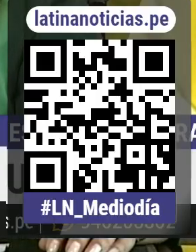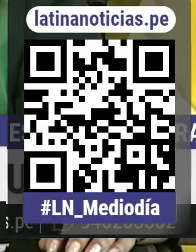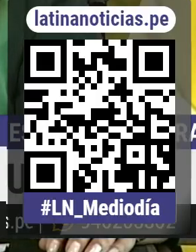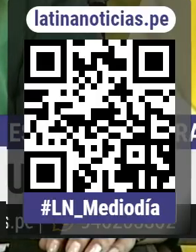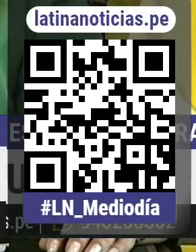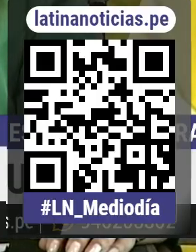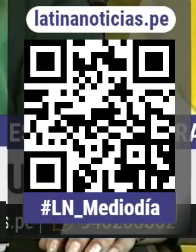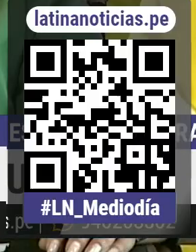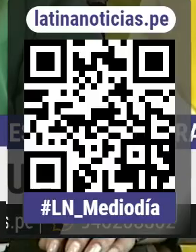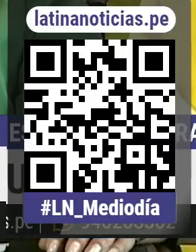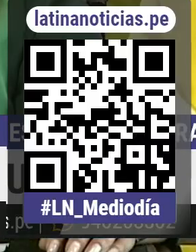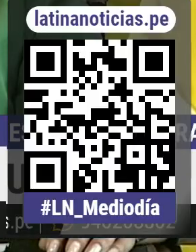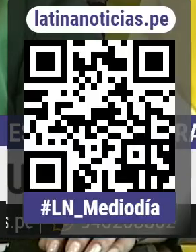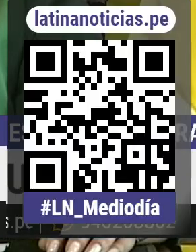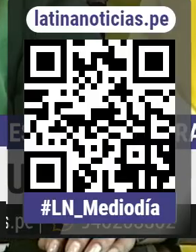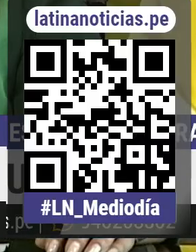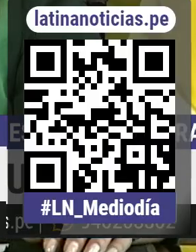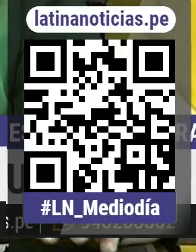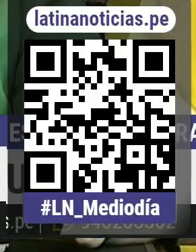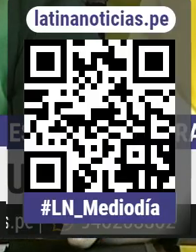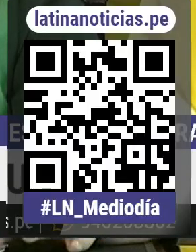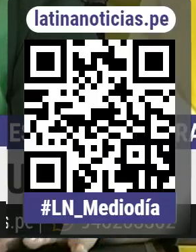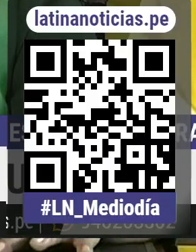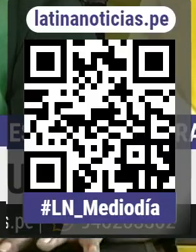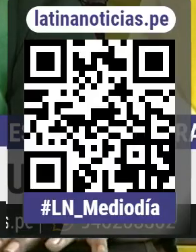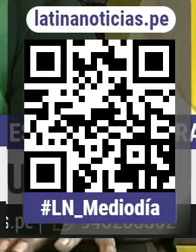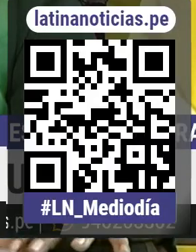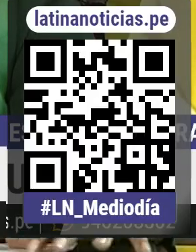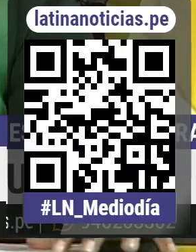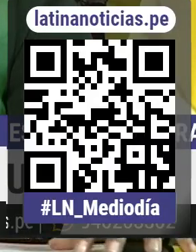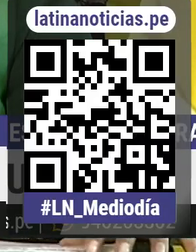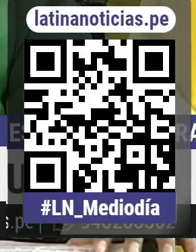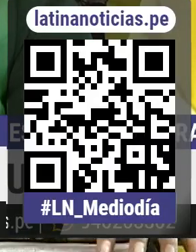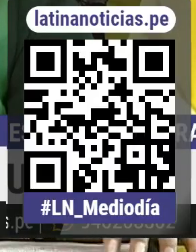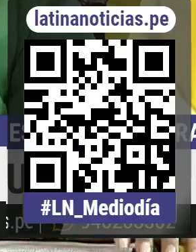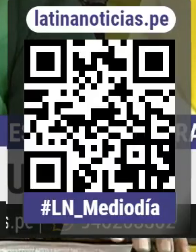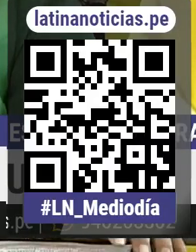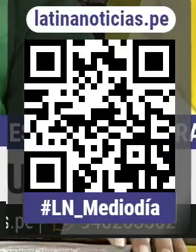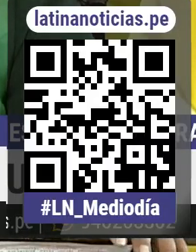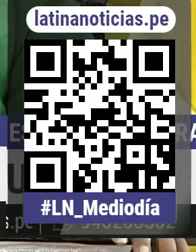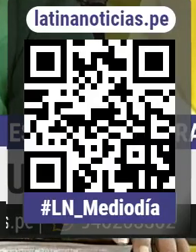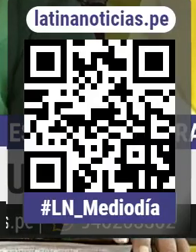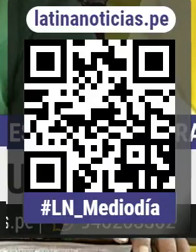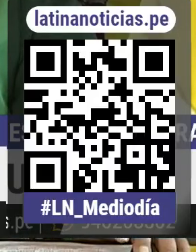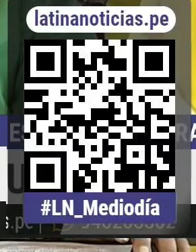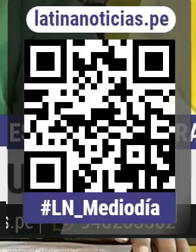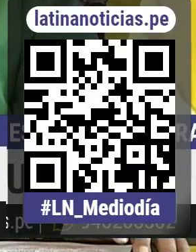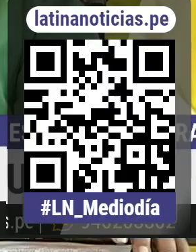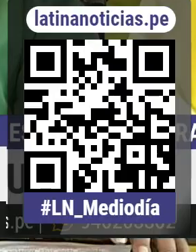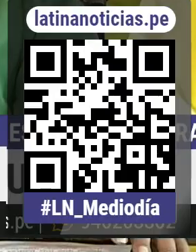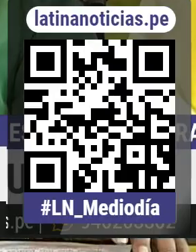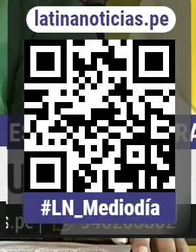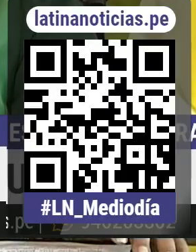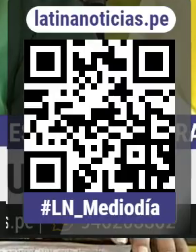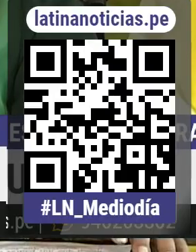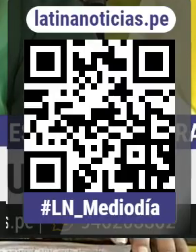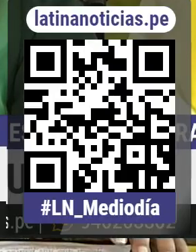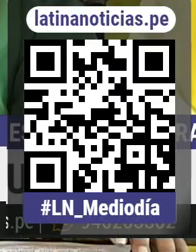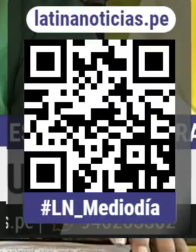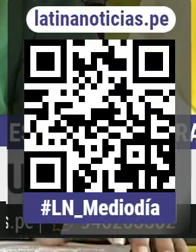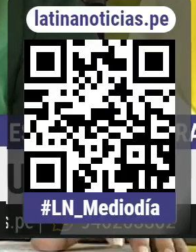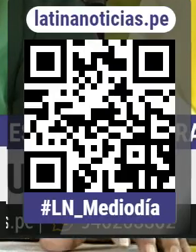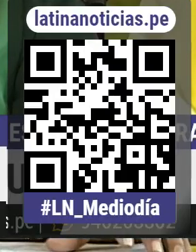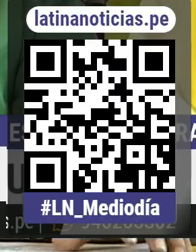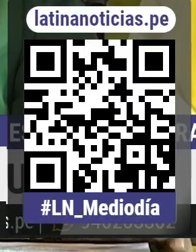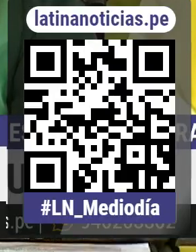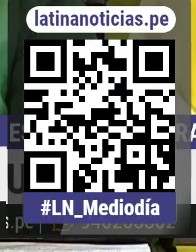generado muchísimos fallecidos también, que se están resolviendo las necesidades de los compatriotas, se está apuntando a la reactivación económica e